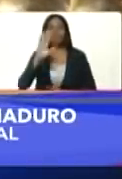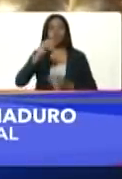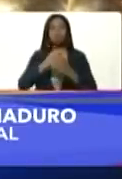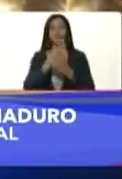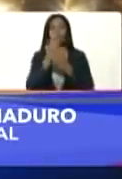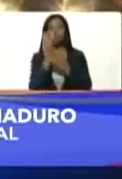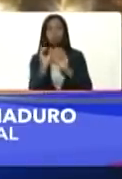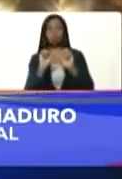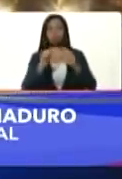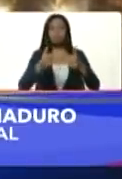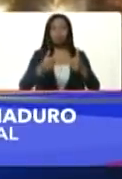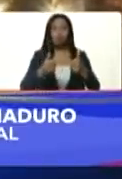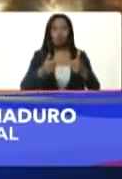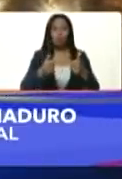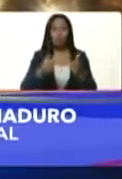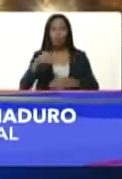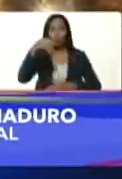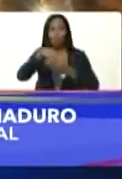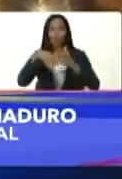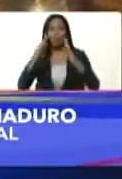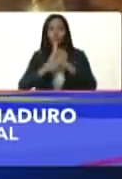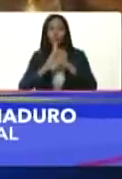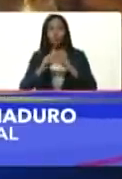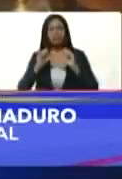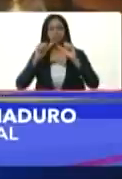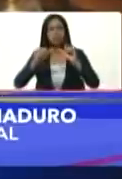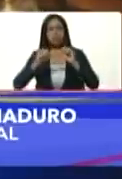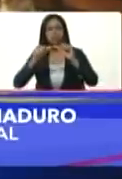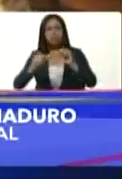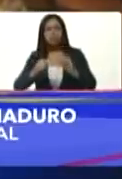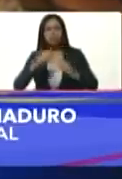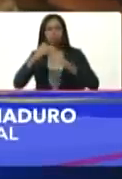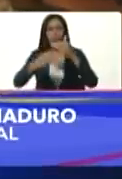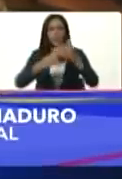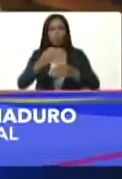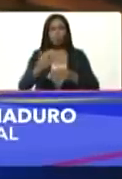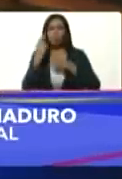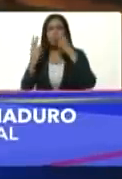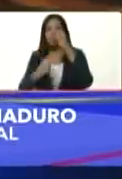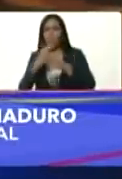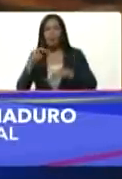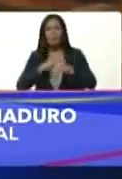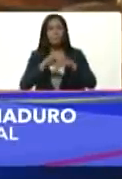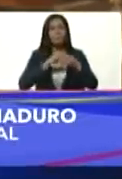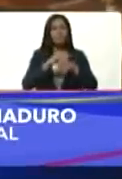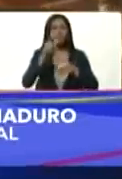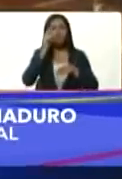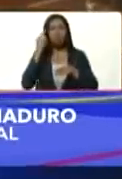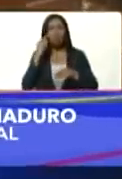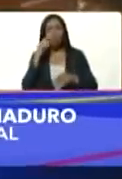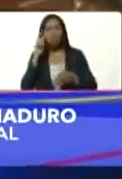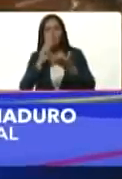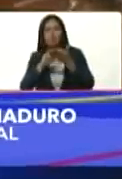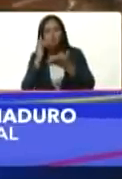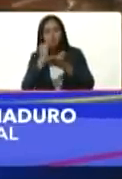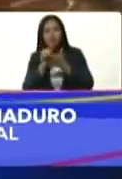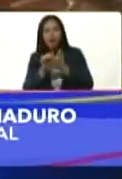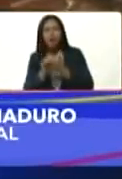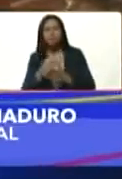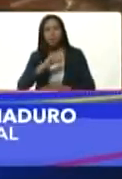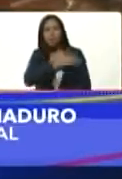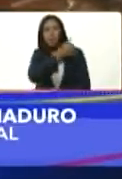mañana estuvimos haciendo seguimiento, todos los ministros, ministras, jefes